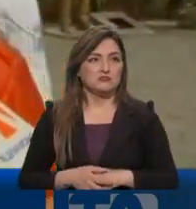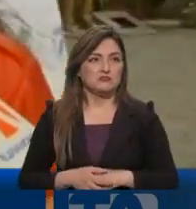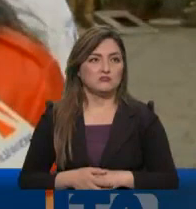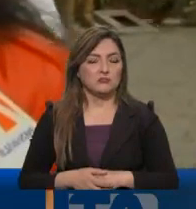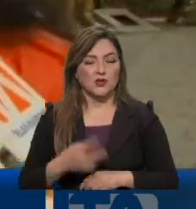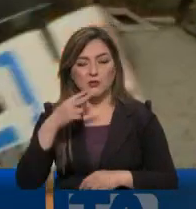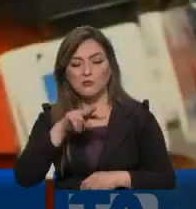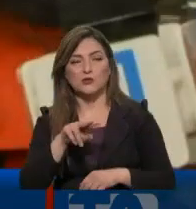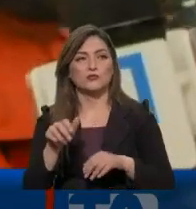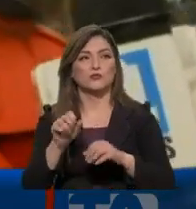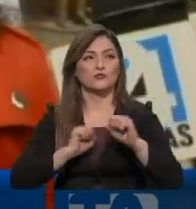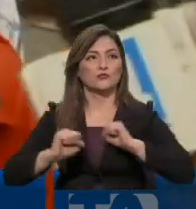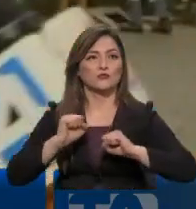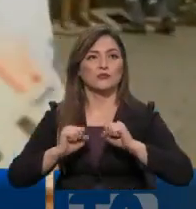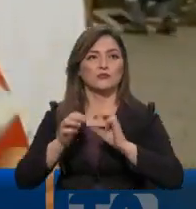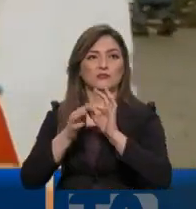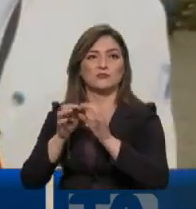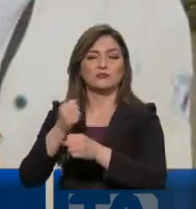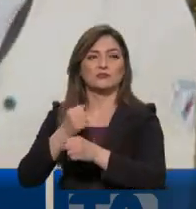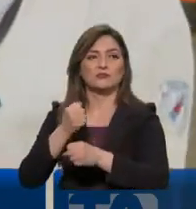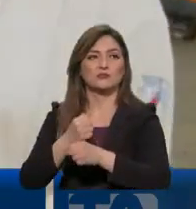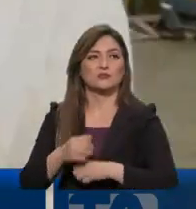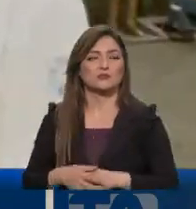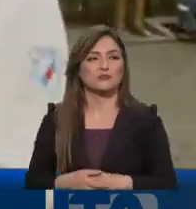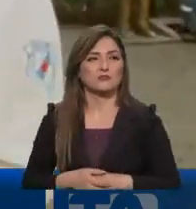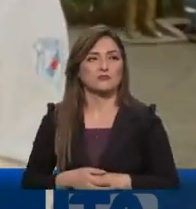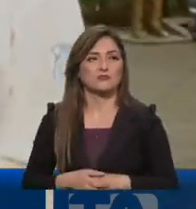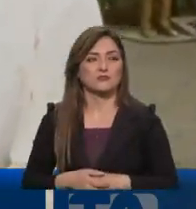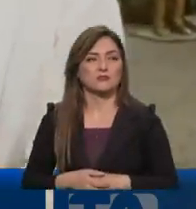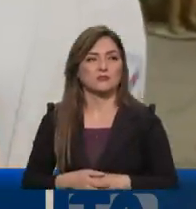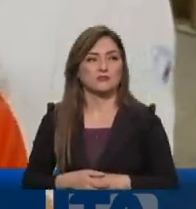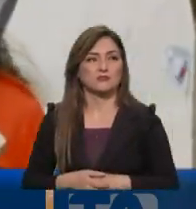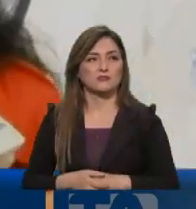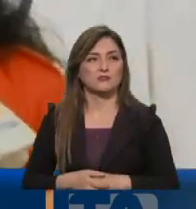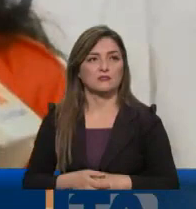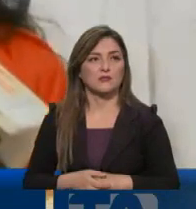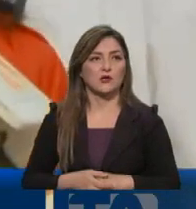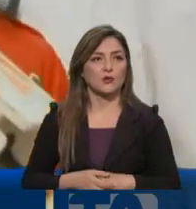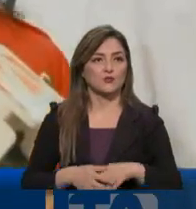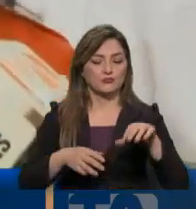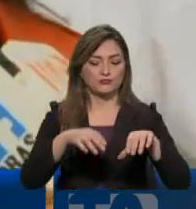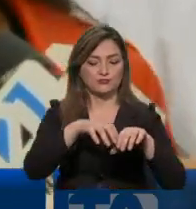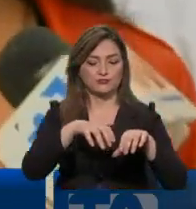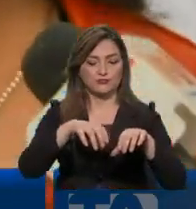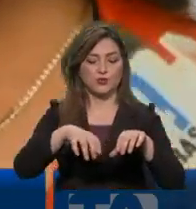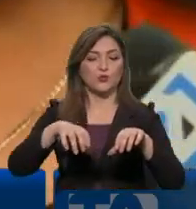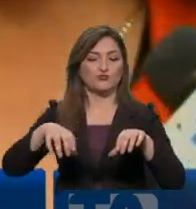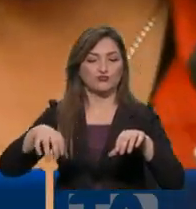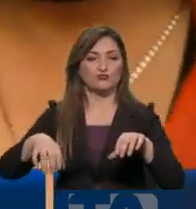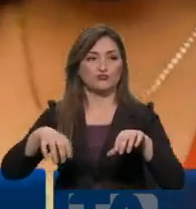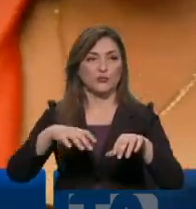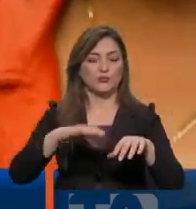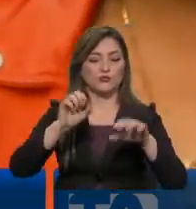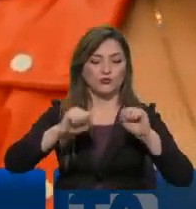de nosotros. ¿Pero qué tipos de trabajo se realizan? Se hizo un tipo adoquín, que es removible,